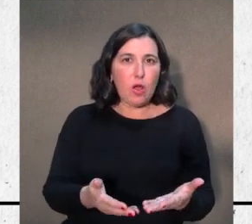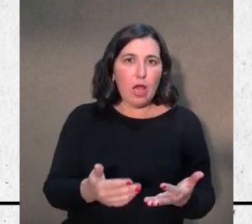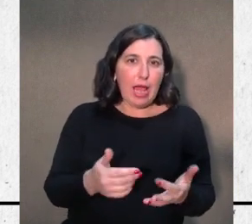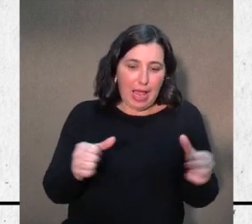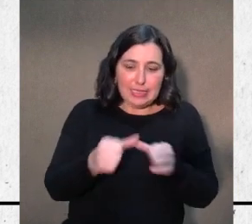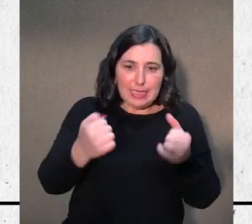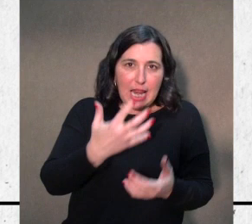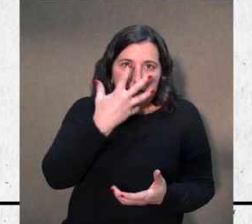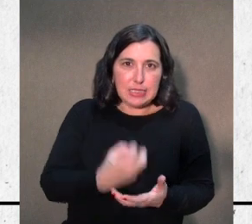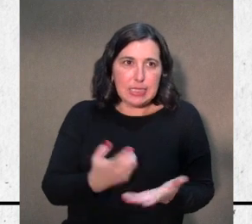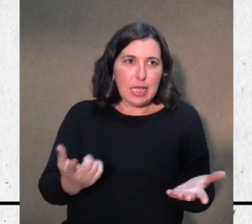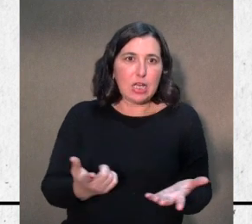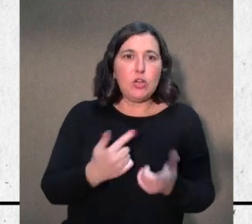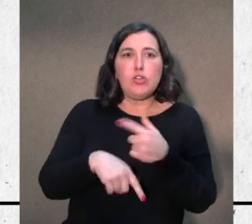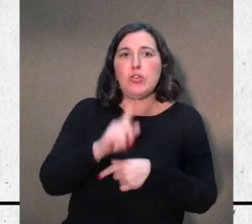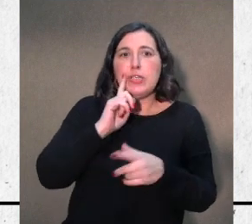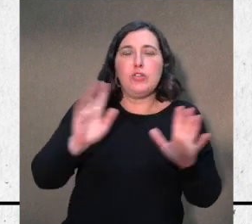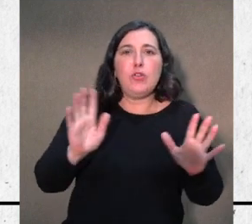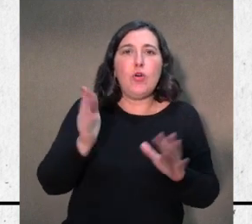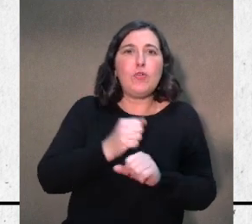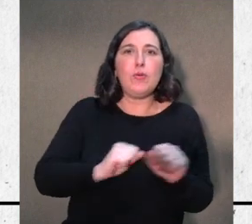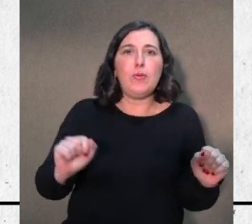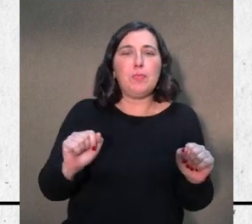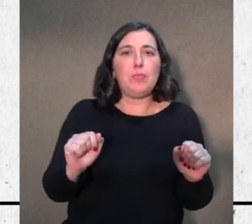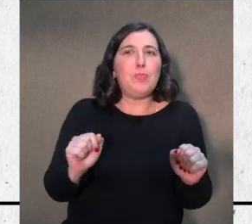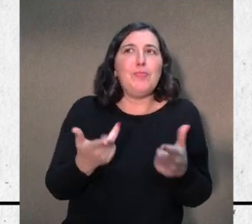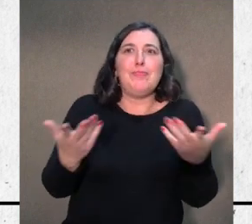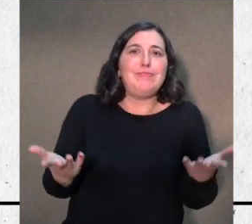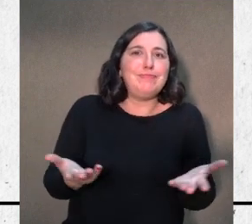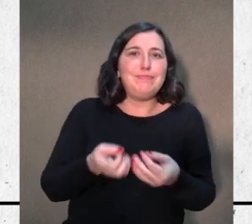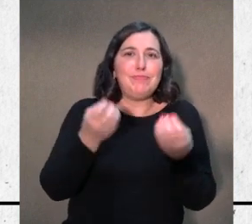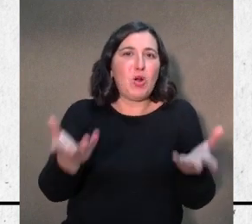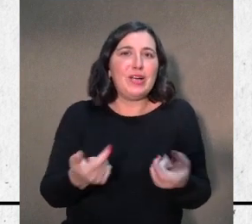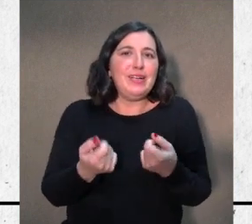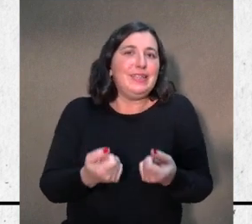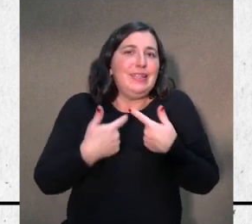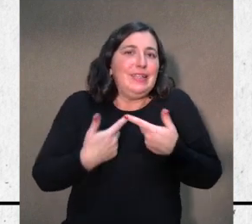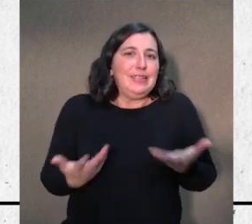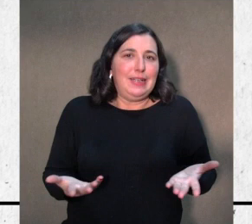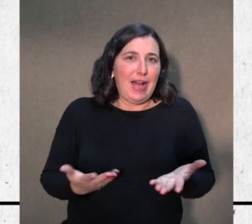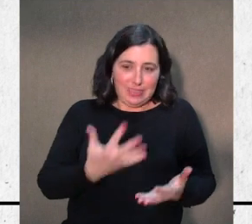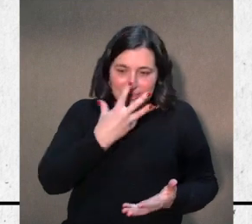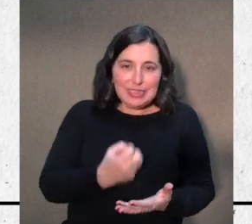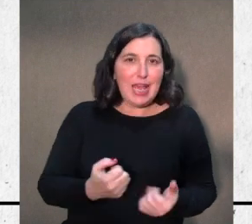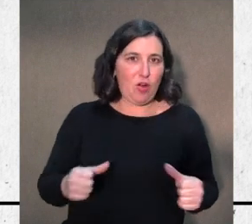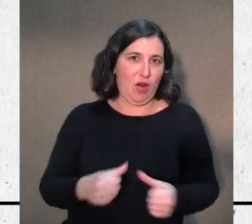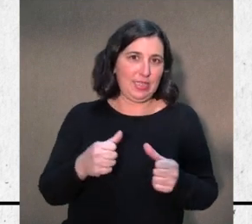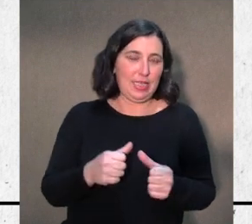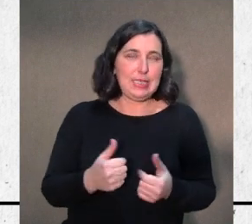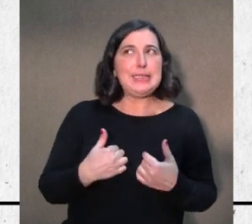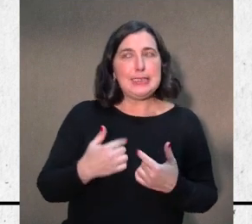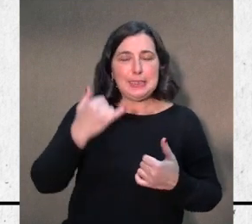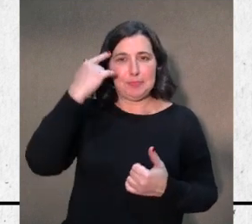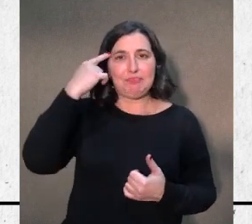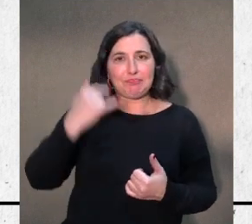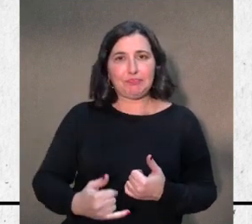no te rinde, no te deja nada a vos. Y ahí dije, bueno, a ver, voy a ponerle como empeño y esmero, a ver, y ahí fue que,